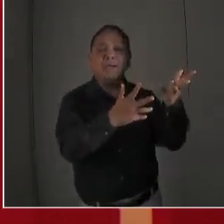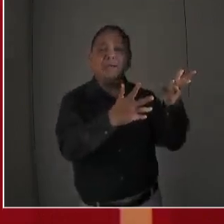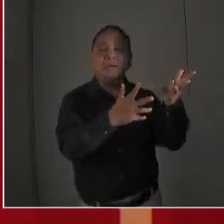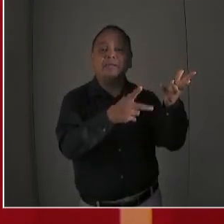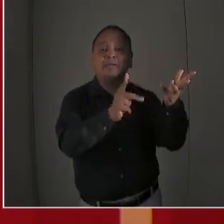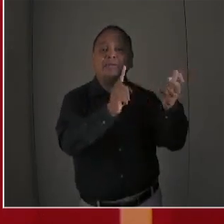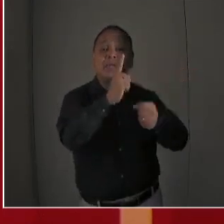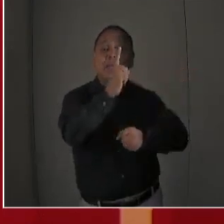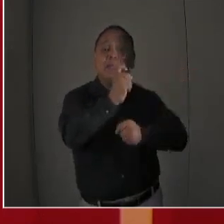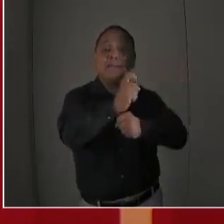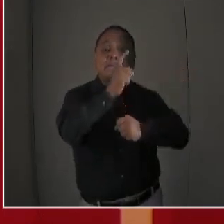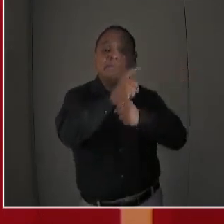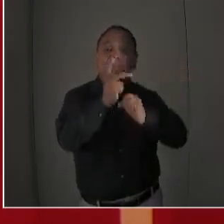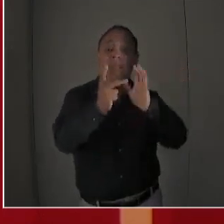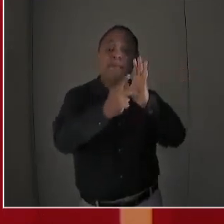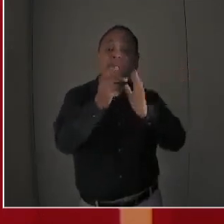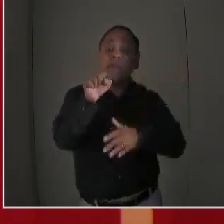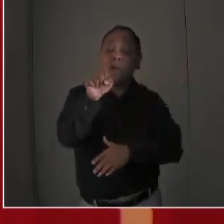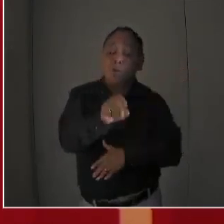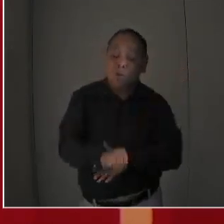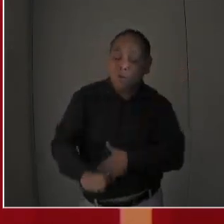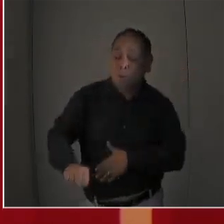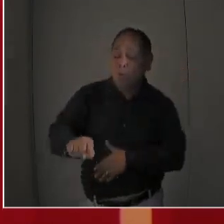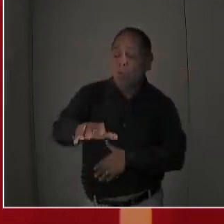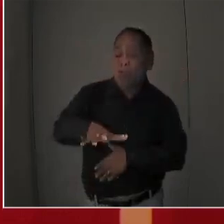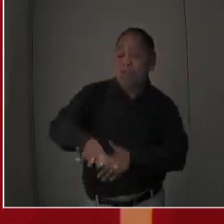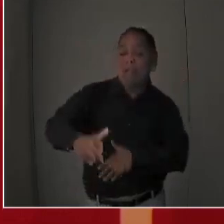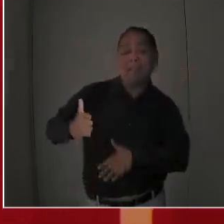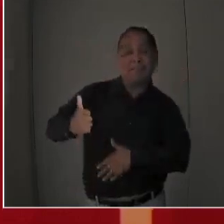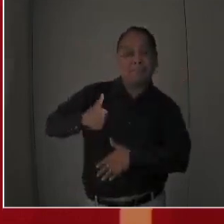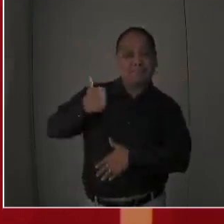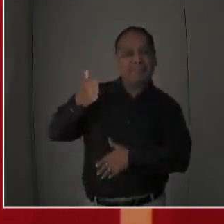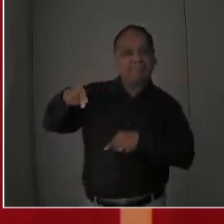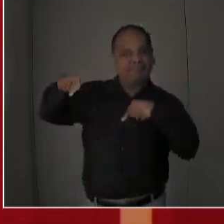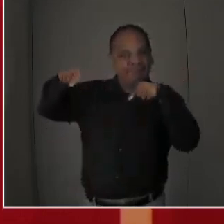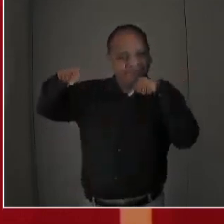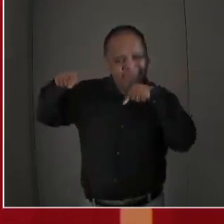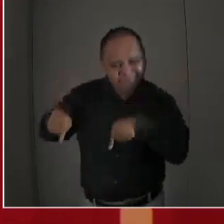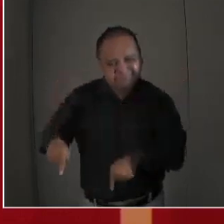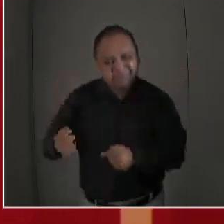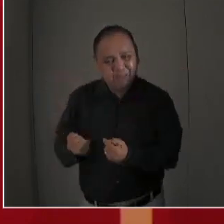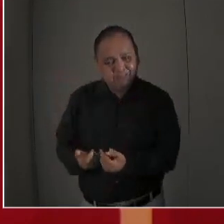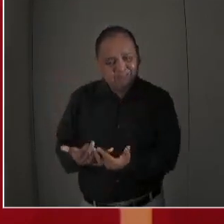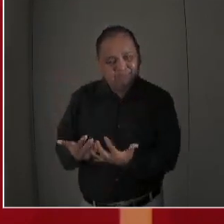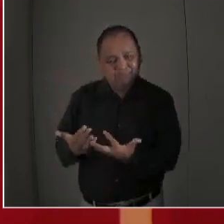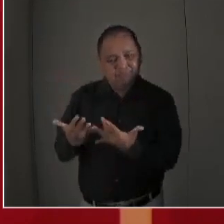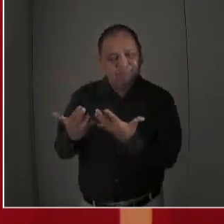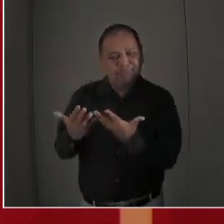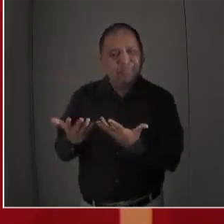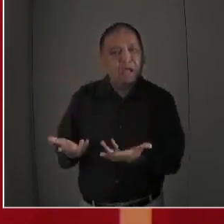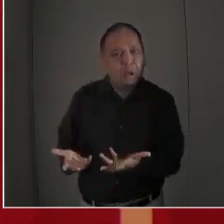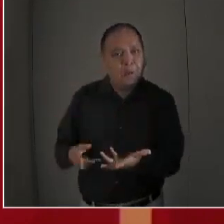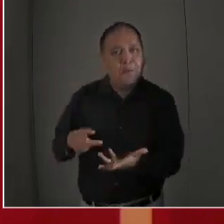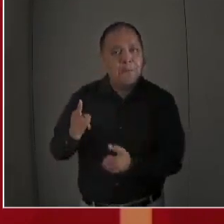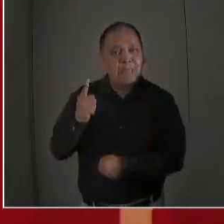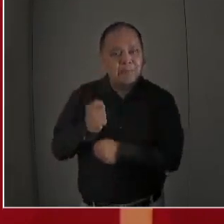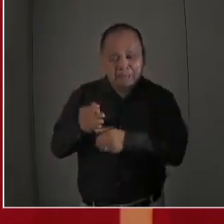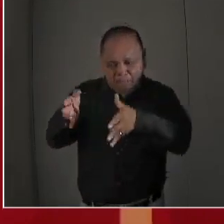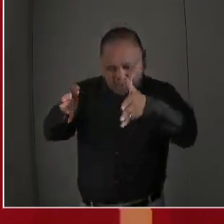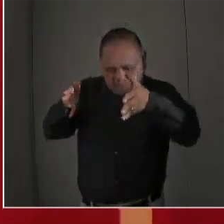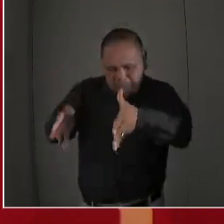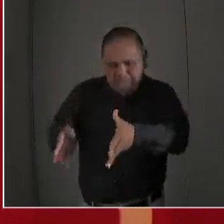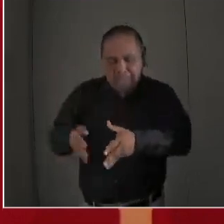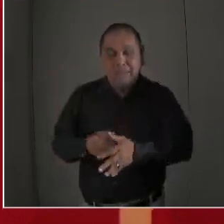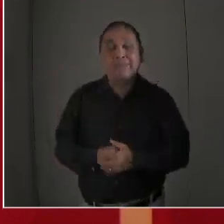por primera vez el sureste tuvo la oportunidad de florecer, de ser la prioridad. Y